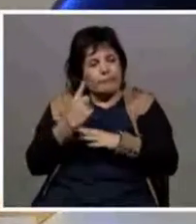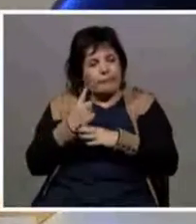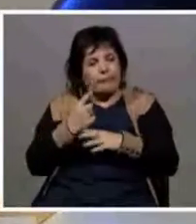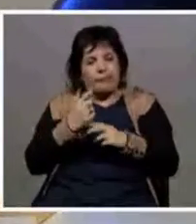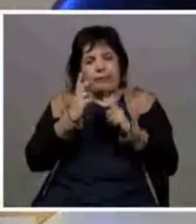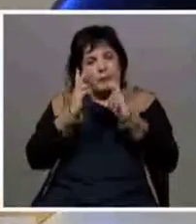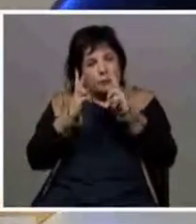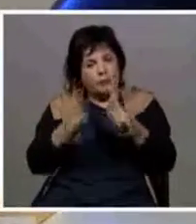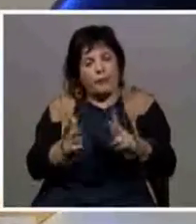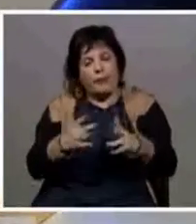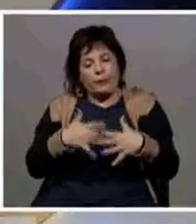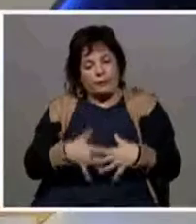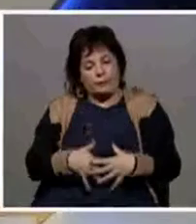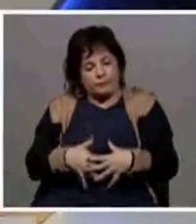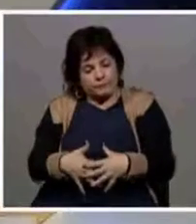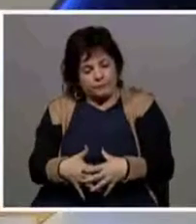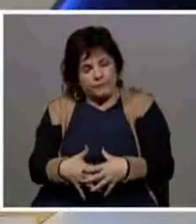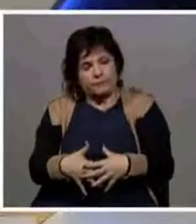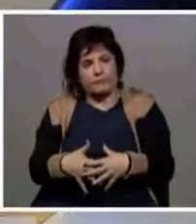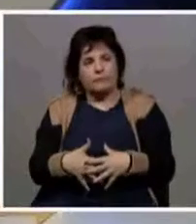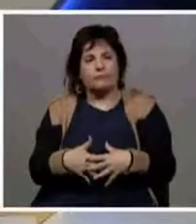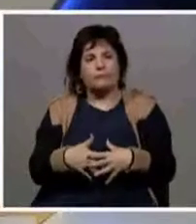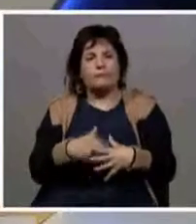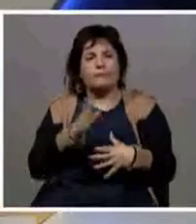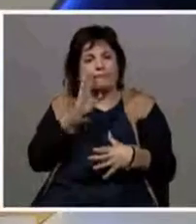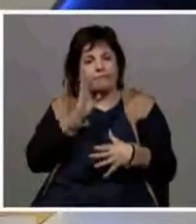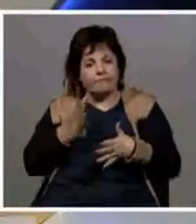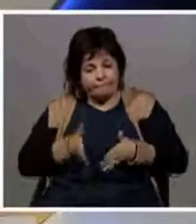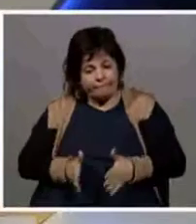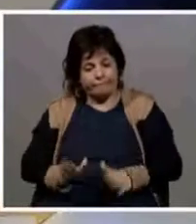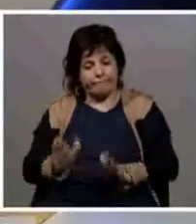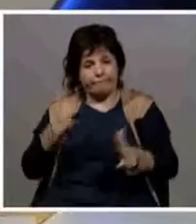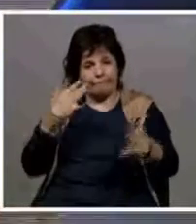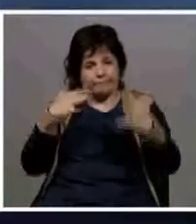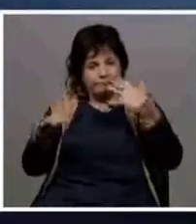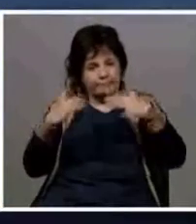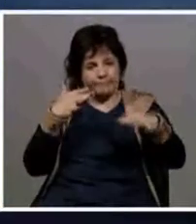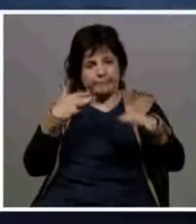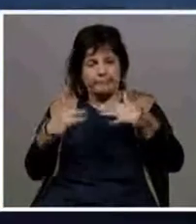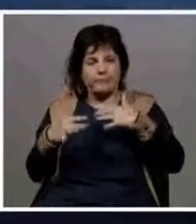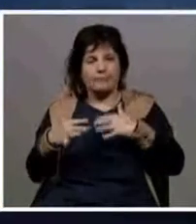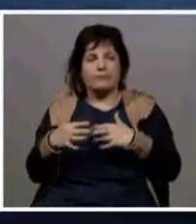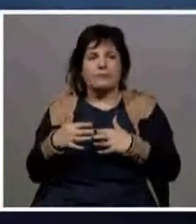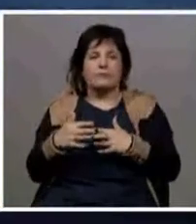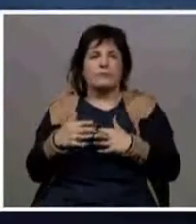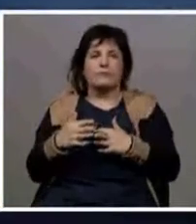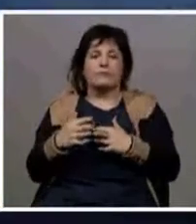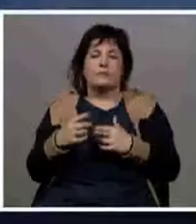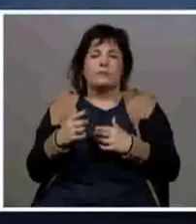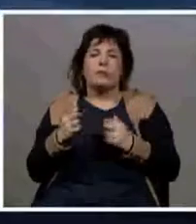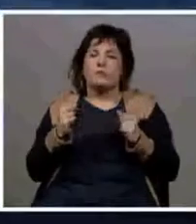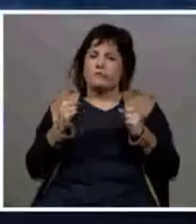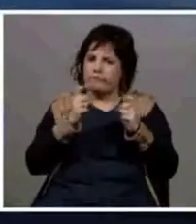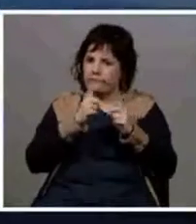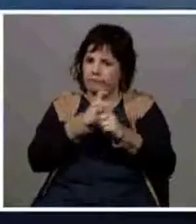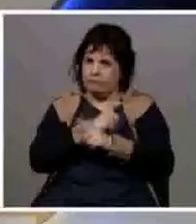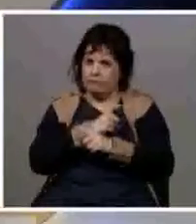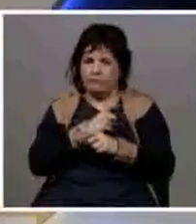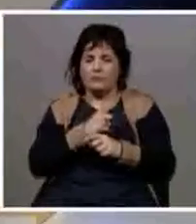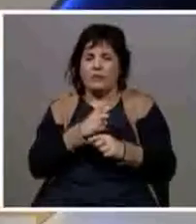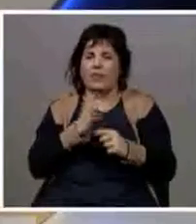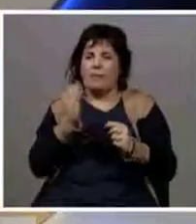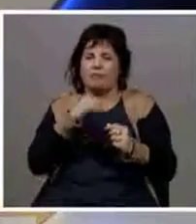el embarazo y la maternidad en adolescentes es un fenómeno que hay que próspero pero muy complejo no lo es